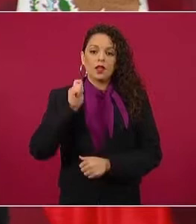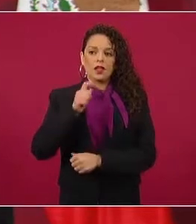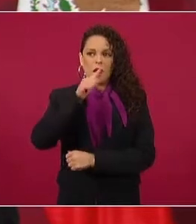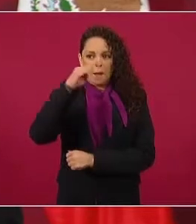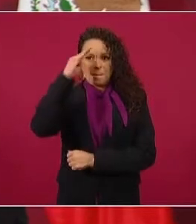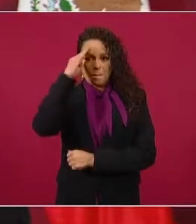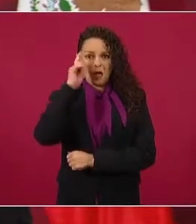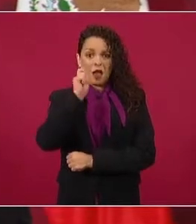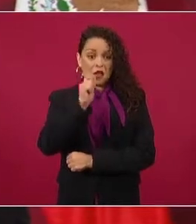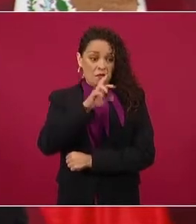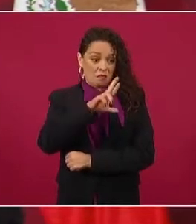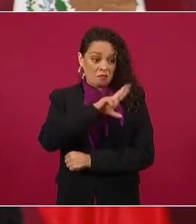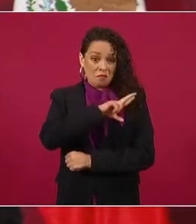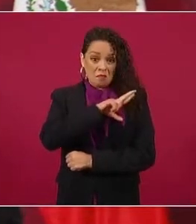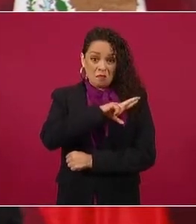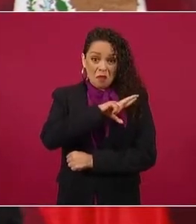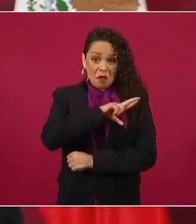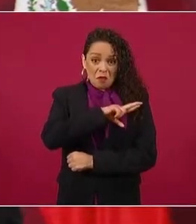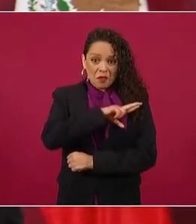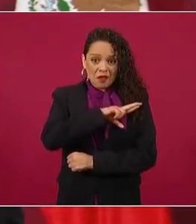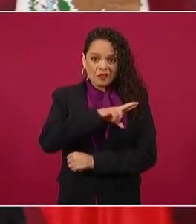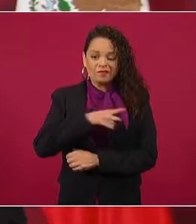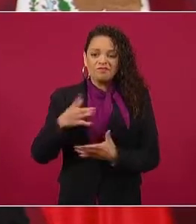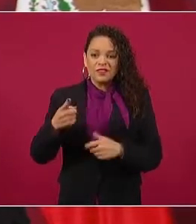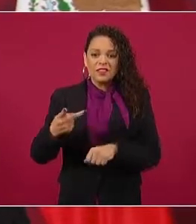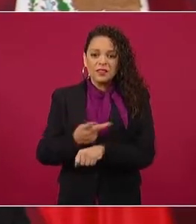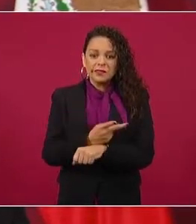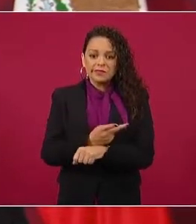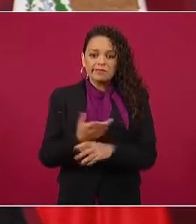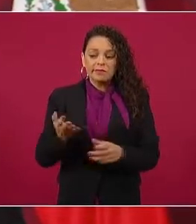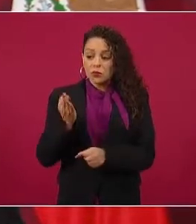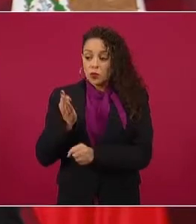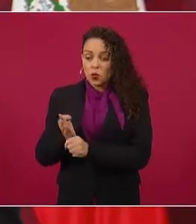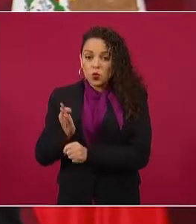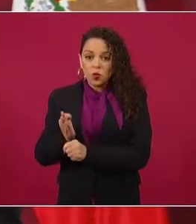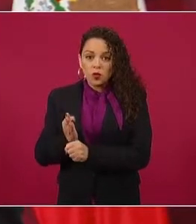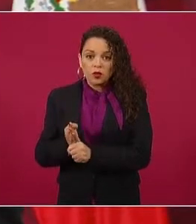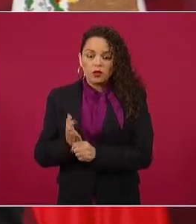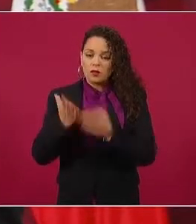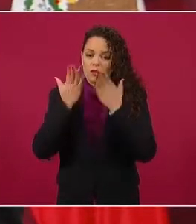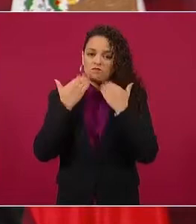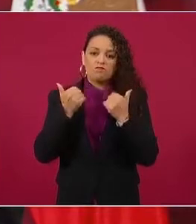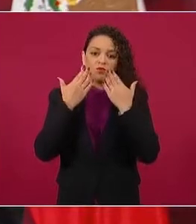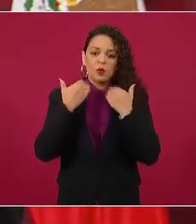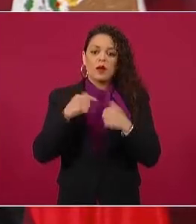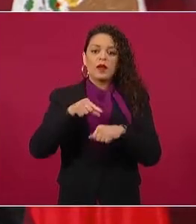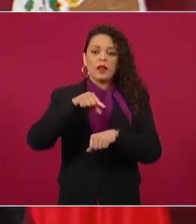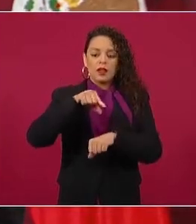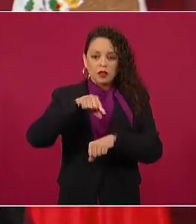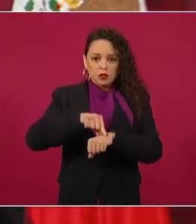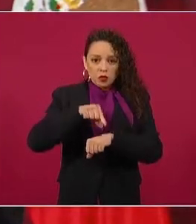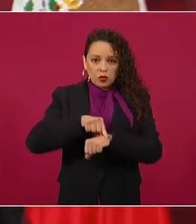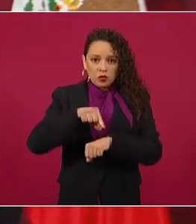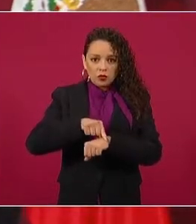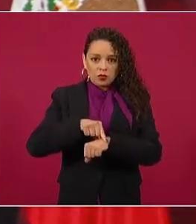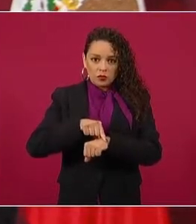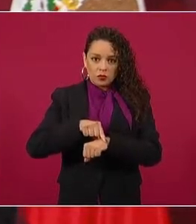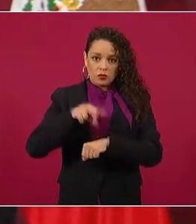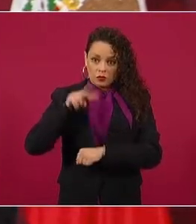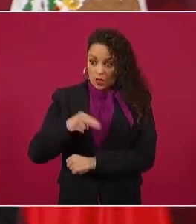lo que ocasionó es que no se tienen actualmente los médicos que se